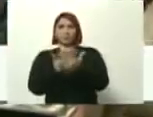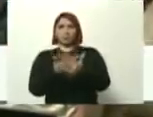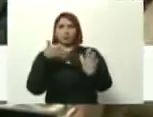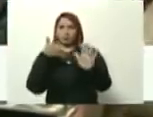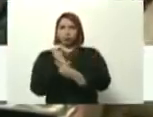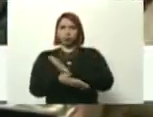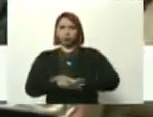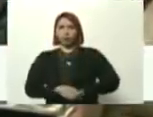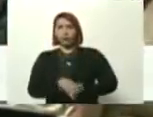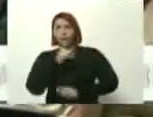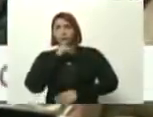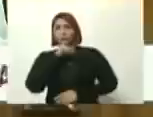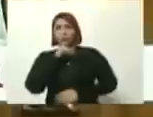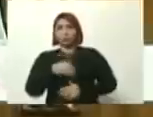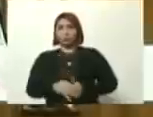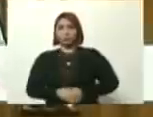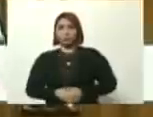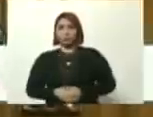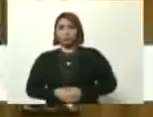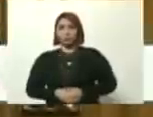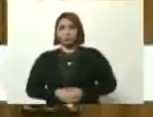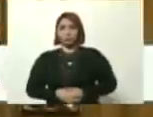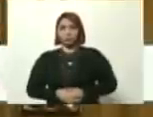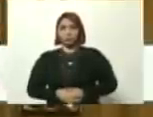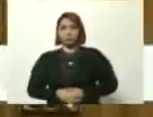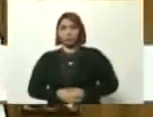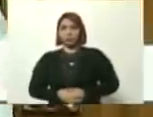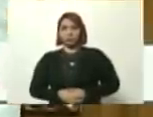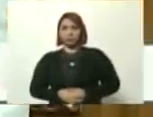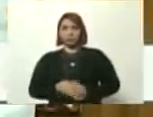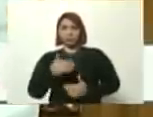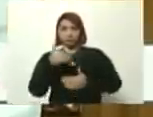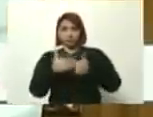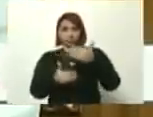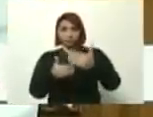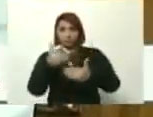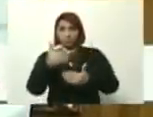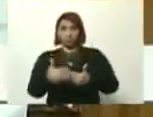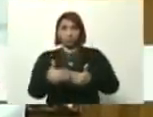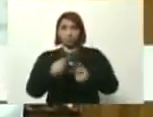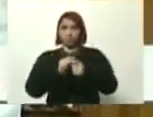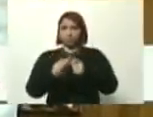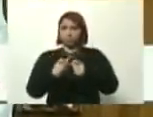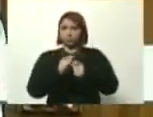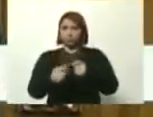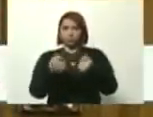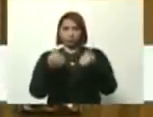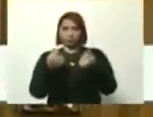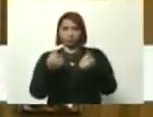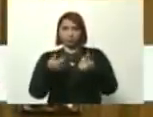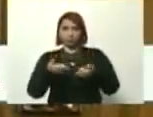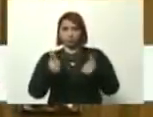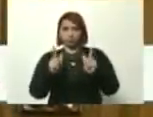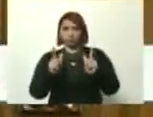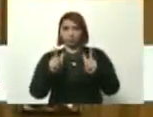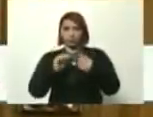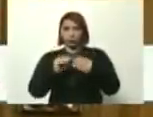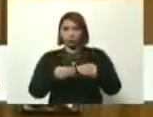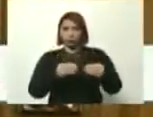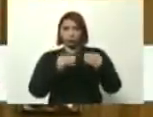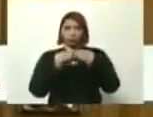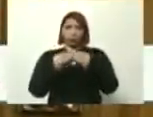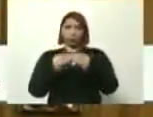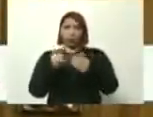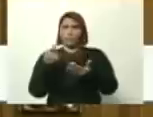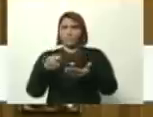estas informaciones. De igual manera, el proceso de la nueva expresión monetaria permitió recuperar los